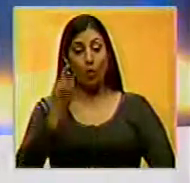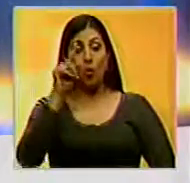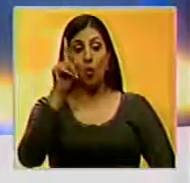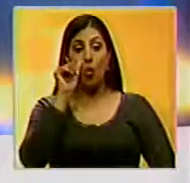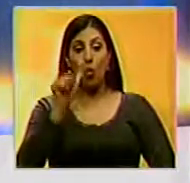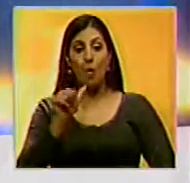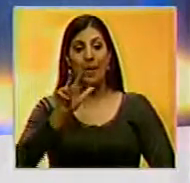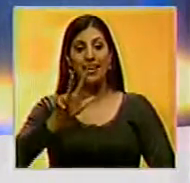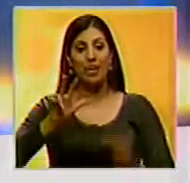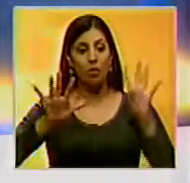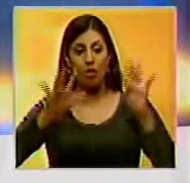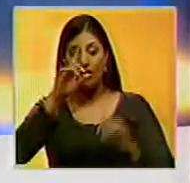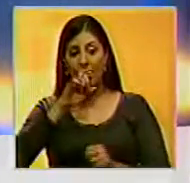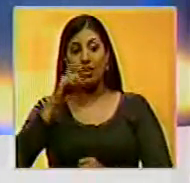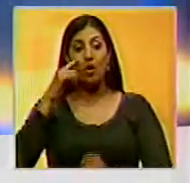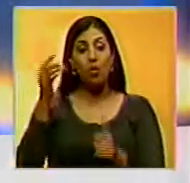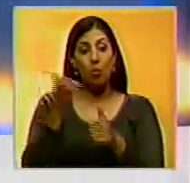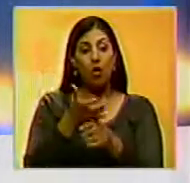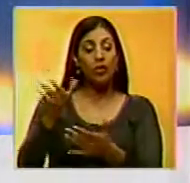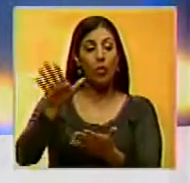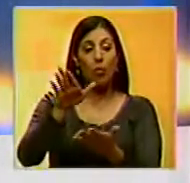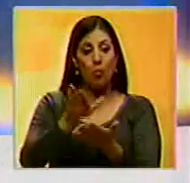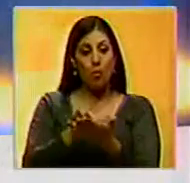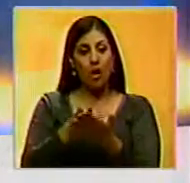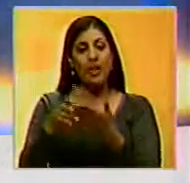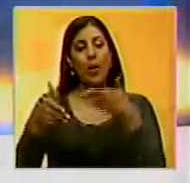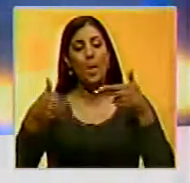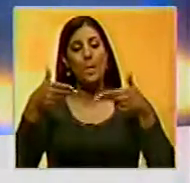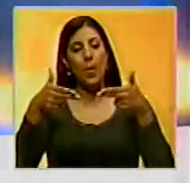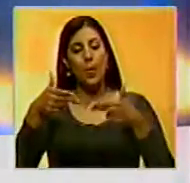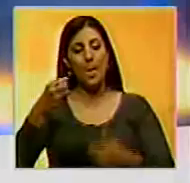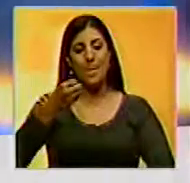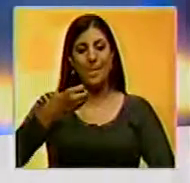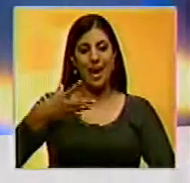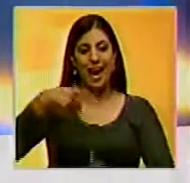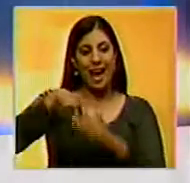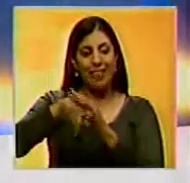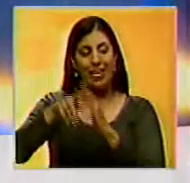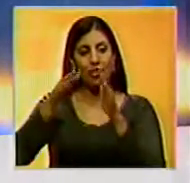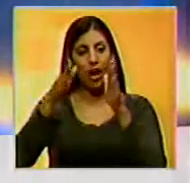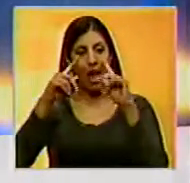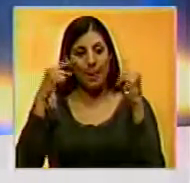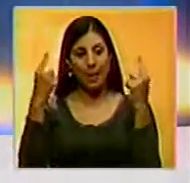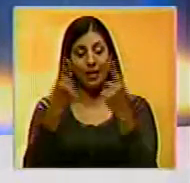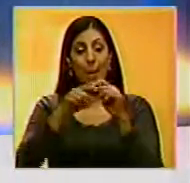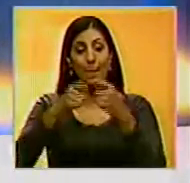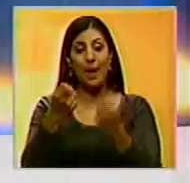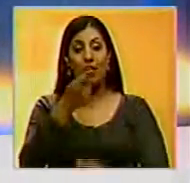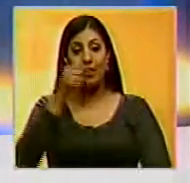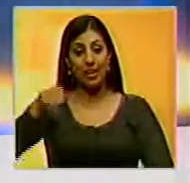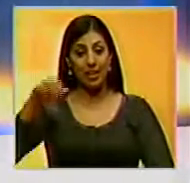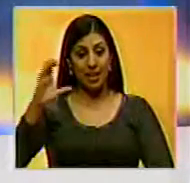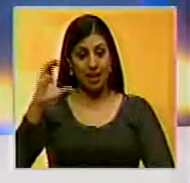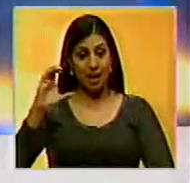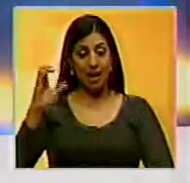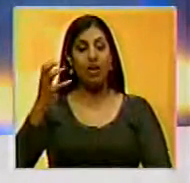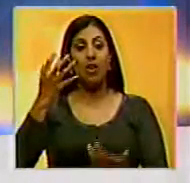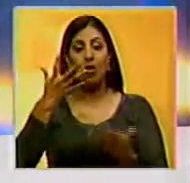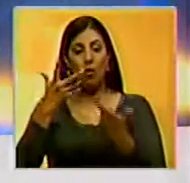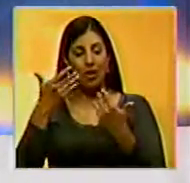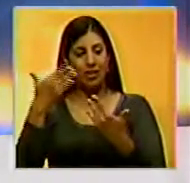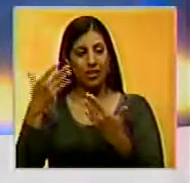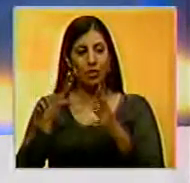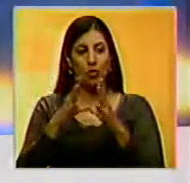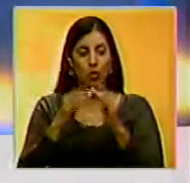Un hombre de 39 años fue hallado sin vida con varias heridas de arma blanca dentro de su apartamento en Palo Verde, aquí en Caracas. Euclides Otillo